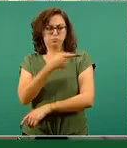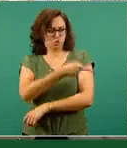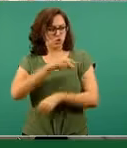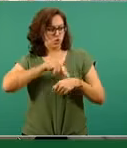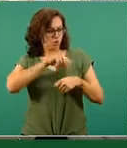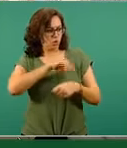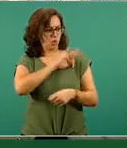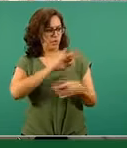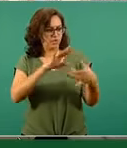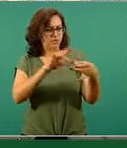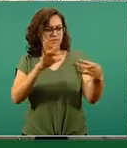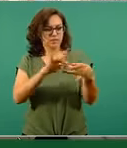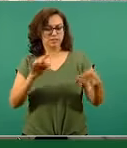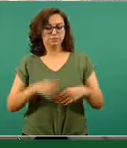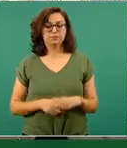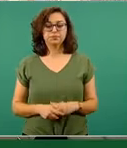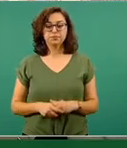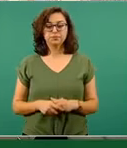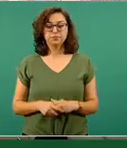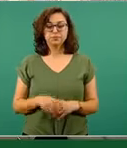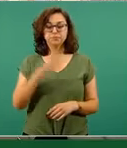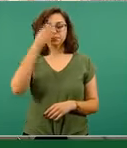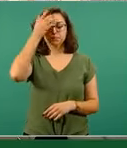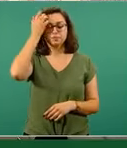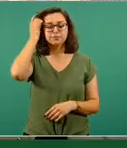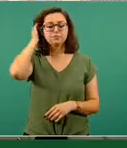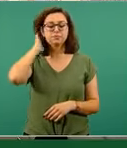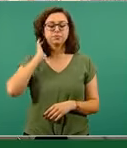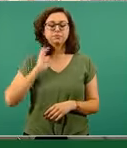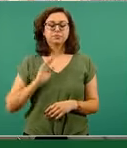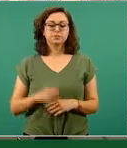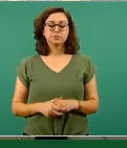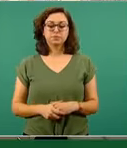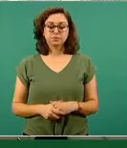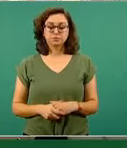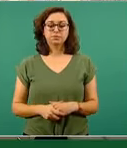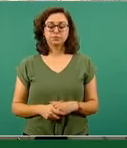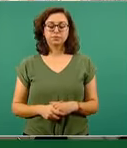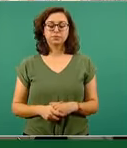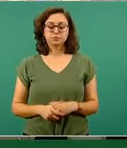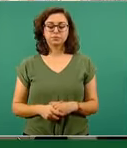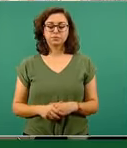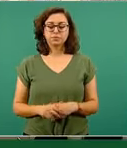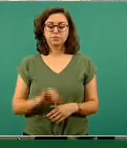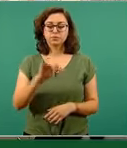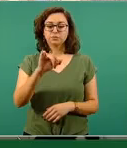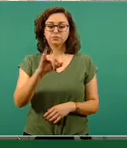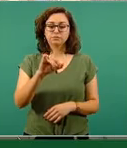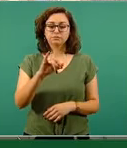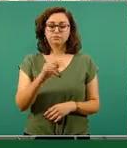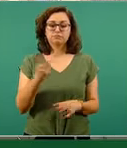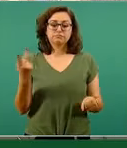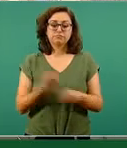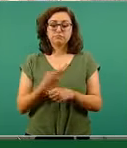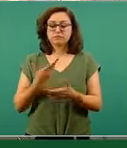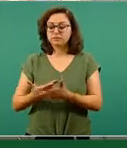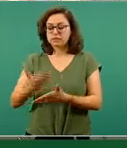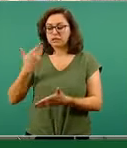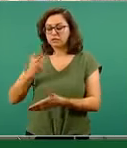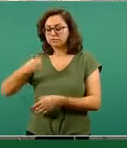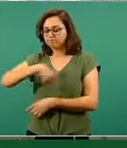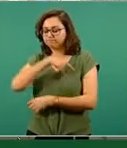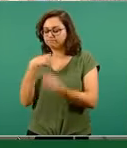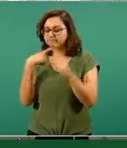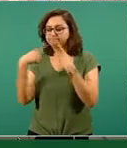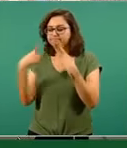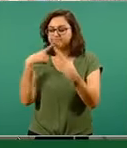haciendo en los centros, por favor. Sí, creo que digo, esto fue y realmente fue un punto también que lo discutimos dentro del grupo